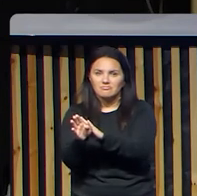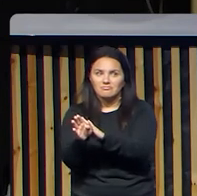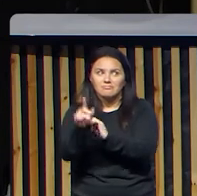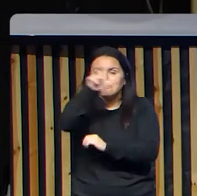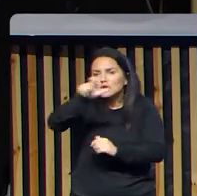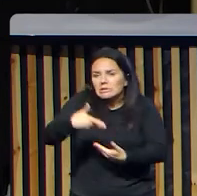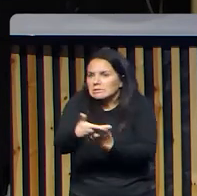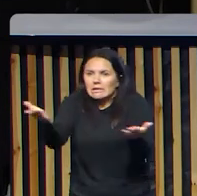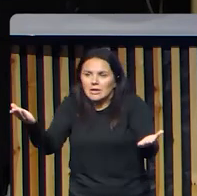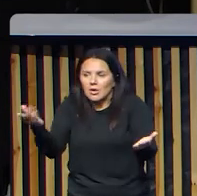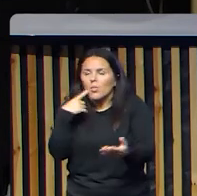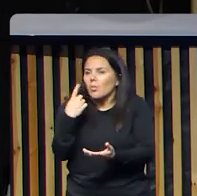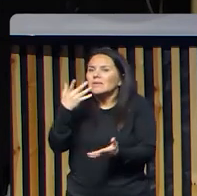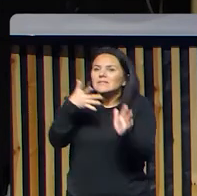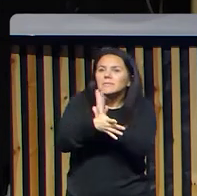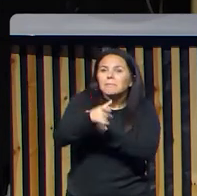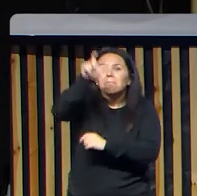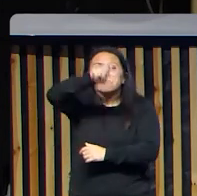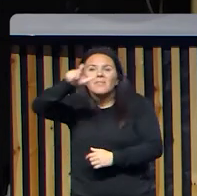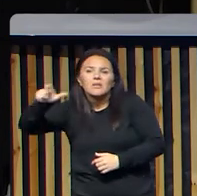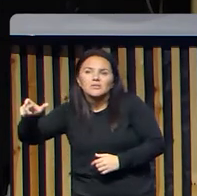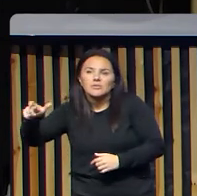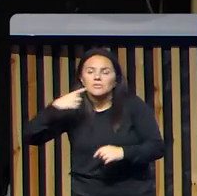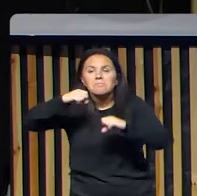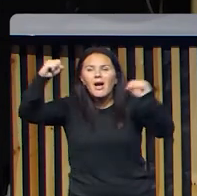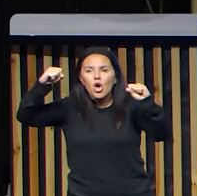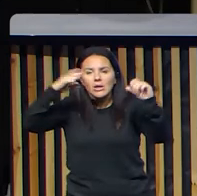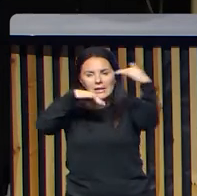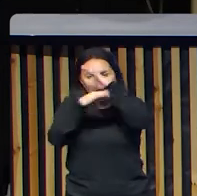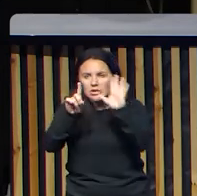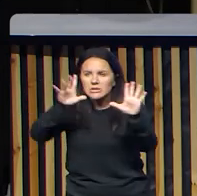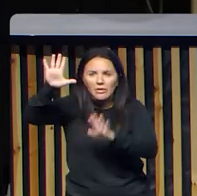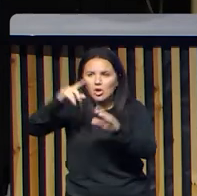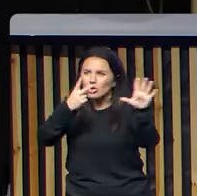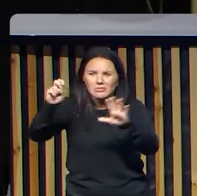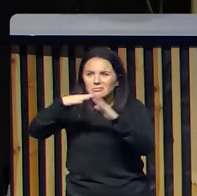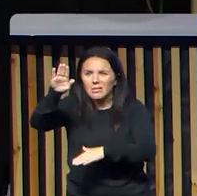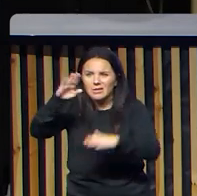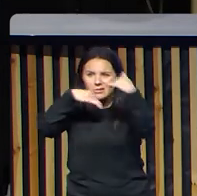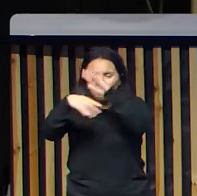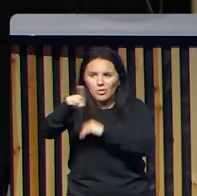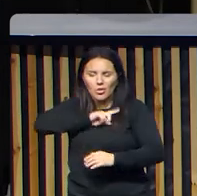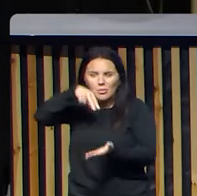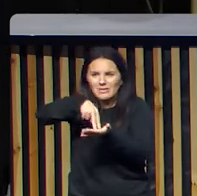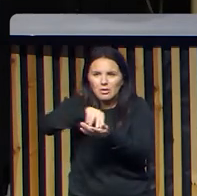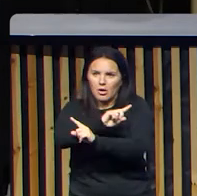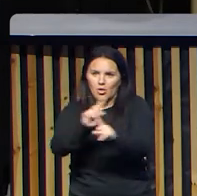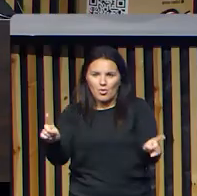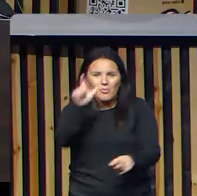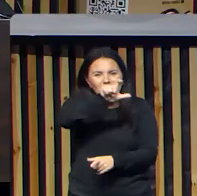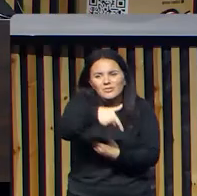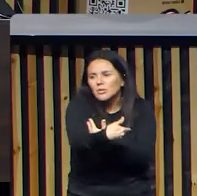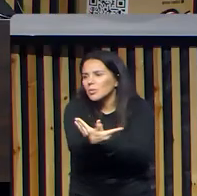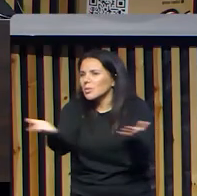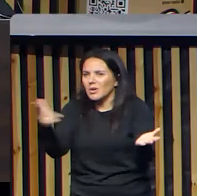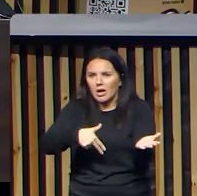personas en general No necesariamente solo para las personas mayores de 65 o de 70 sino para la ciudadanía